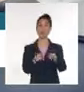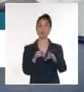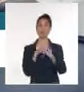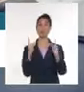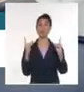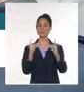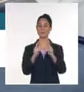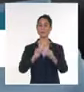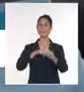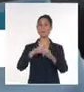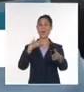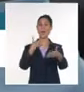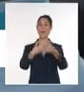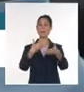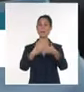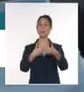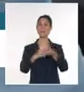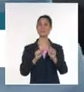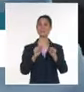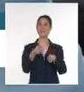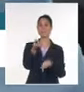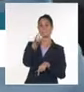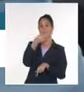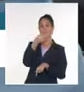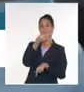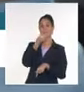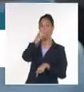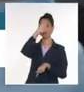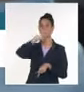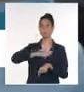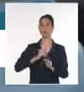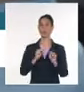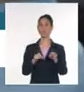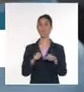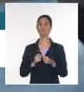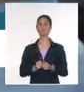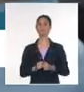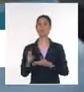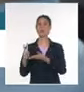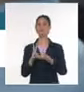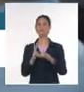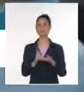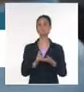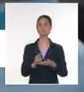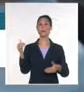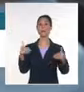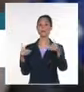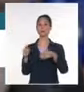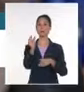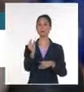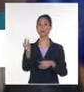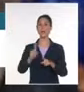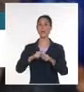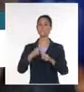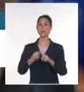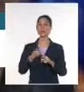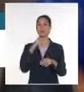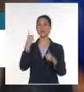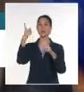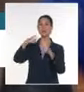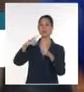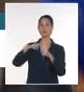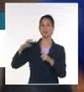grupo empresarial BioCuba Pharma. Los visitantes centraron su atención en los productos para la inmunoterapia del cáncer y el tratamiento de